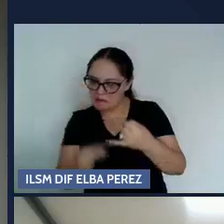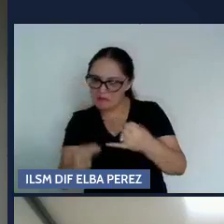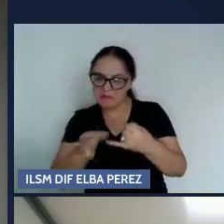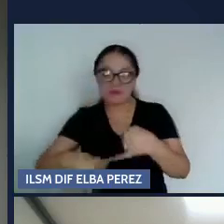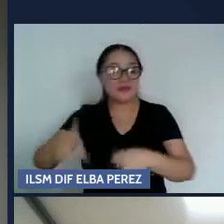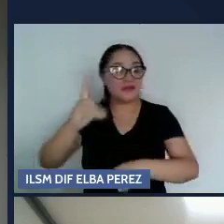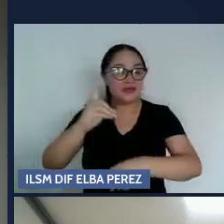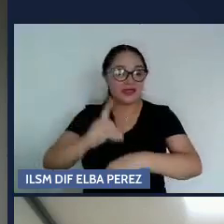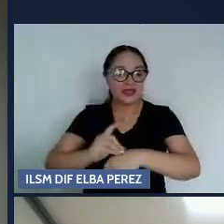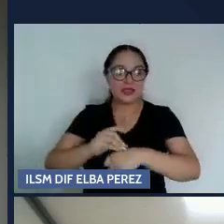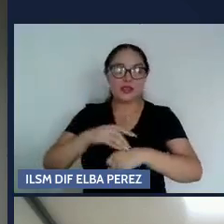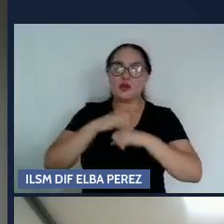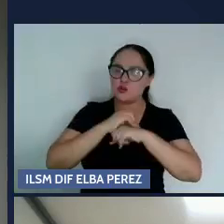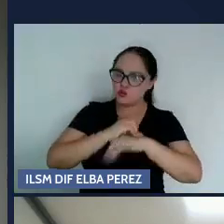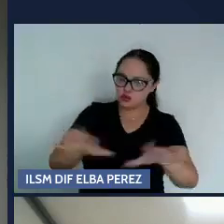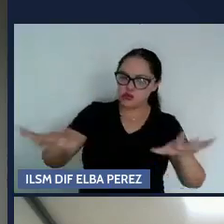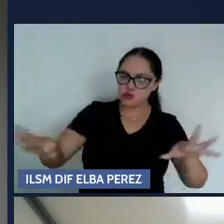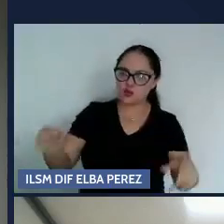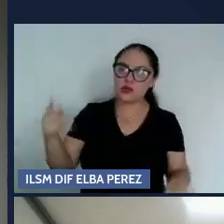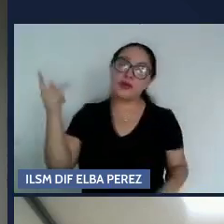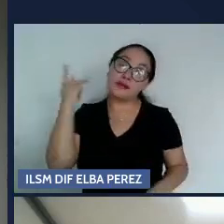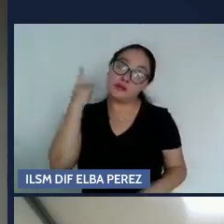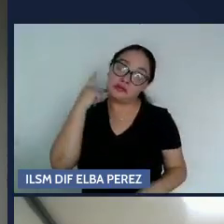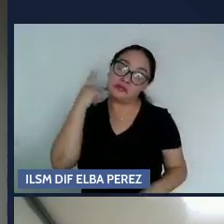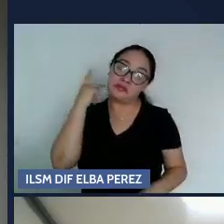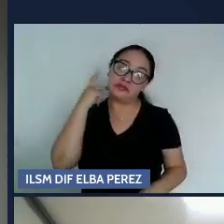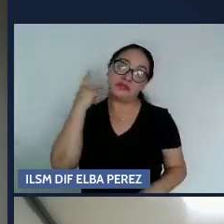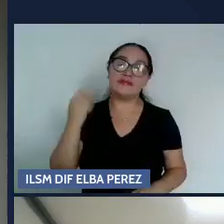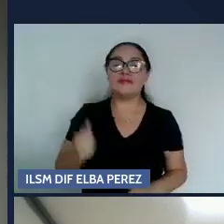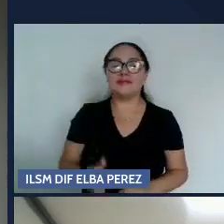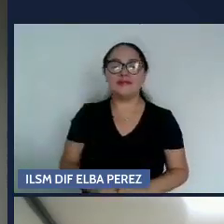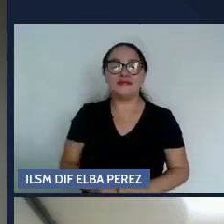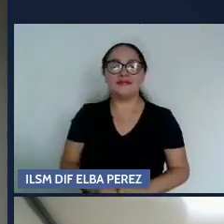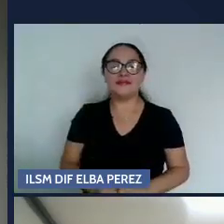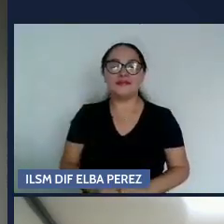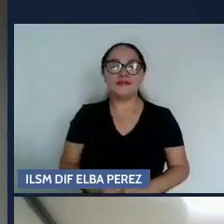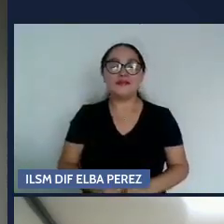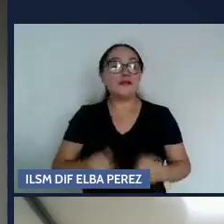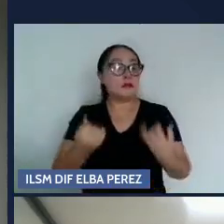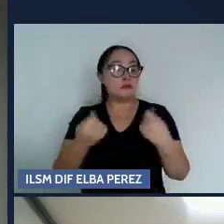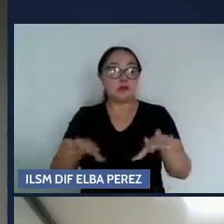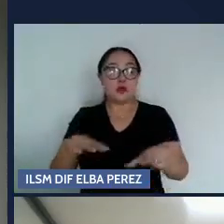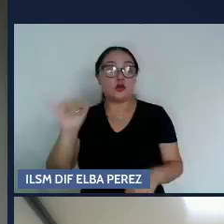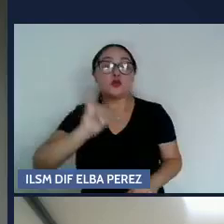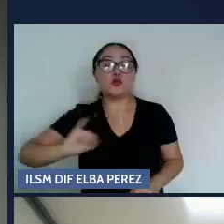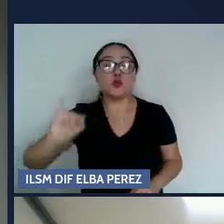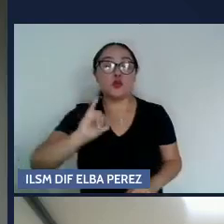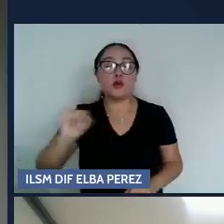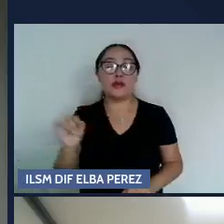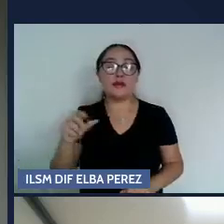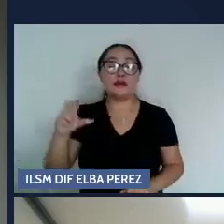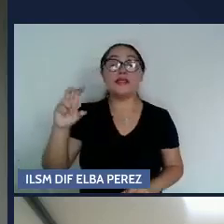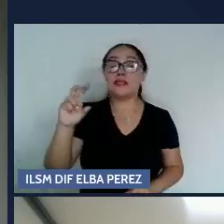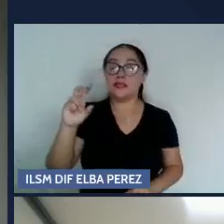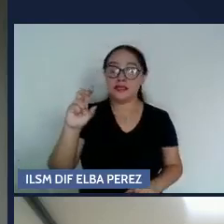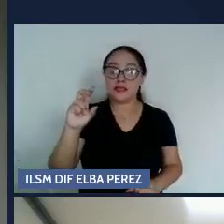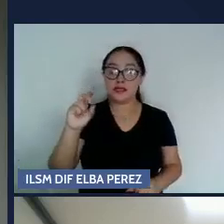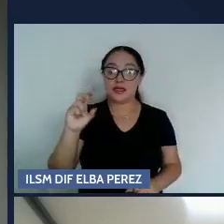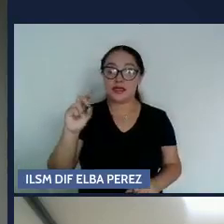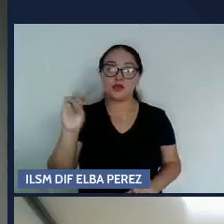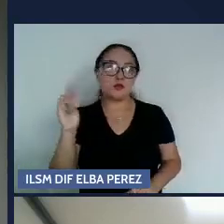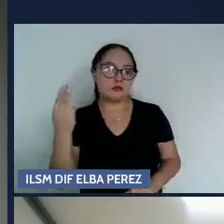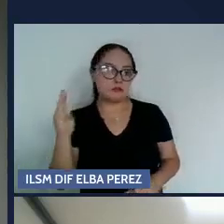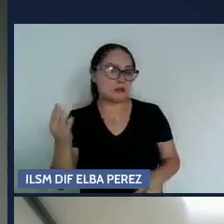locales. A partir del primer minuto del jueves 30 de mayo, ya no debe haber